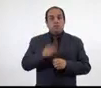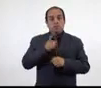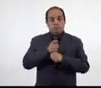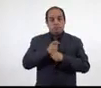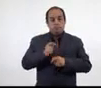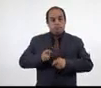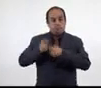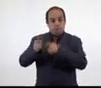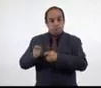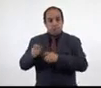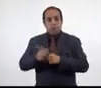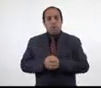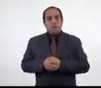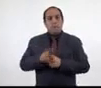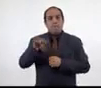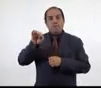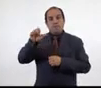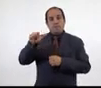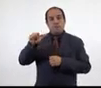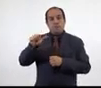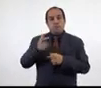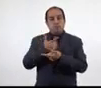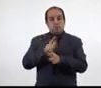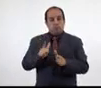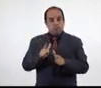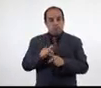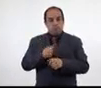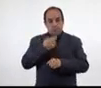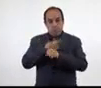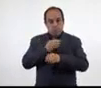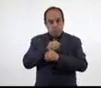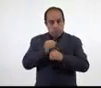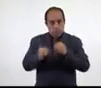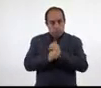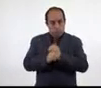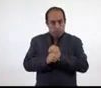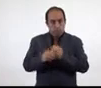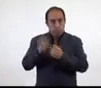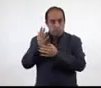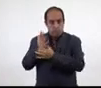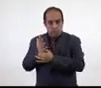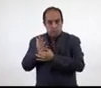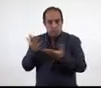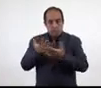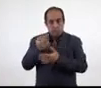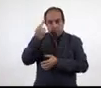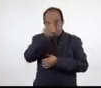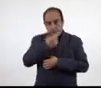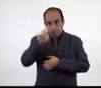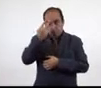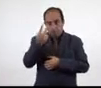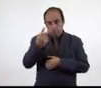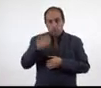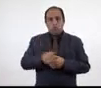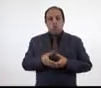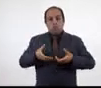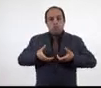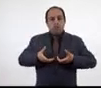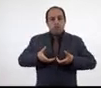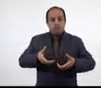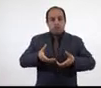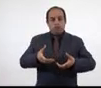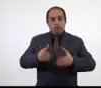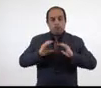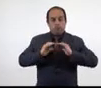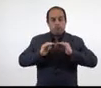de Obras. Como se acaba de mencionar, ellos están haciendo el análisis de los túneles.